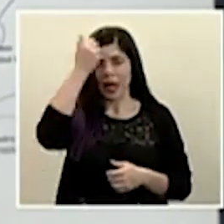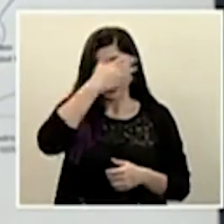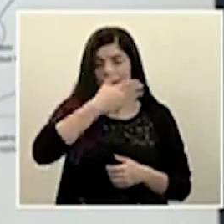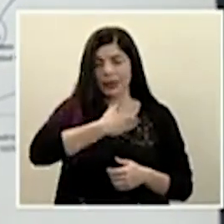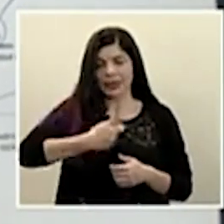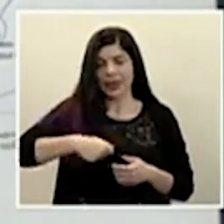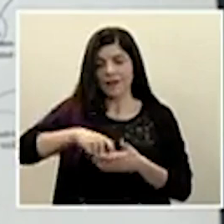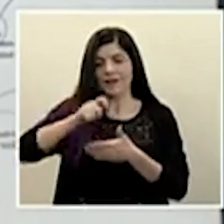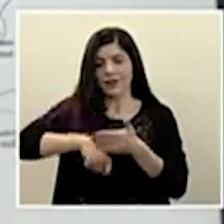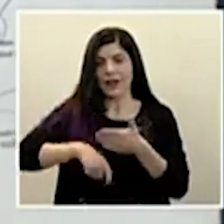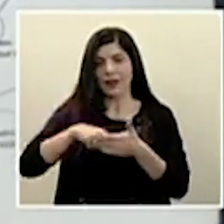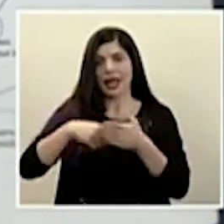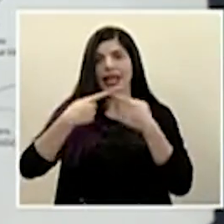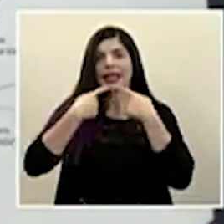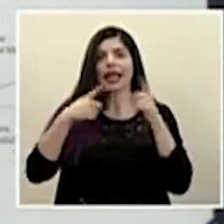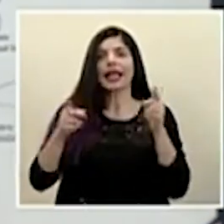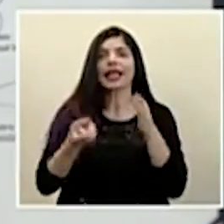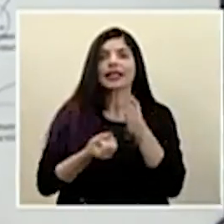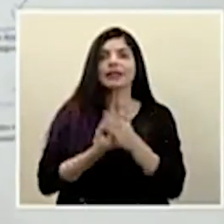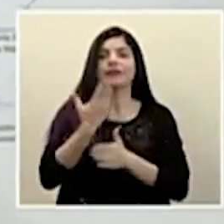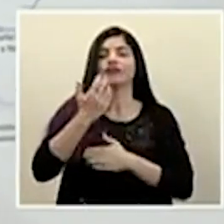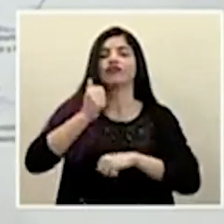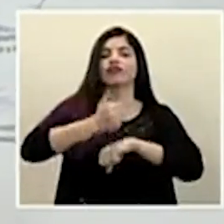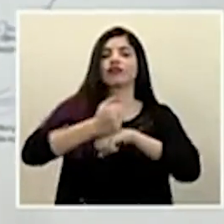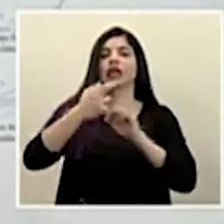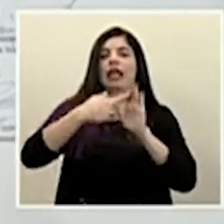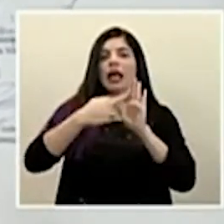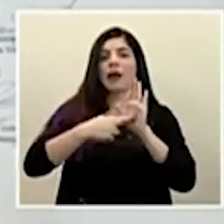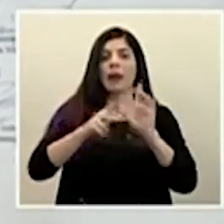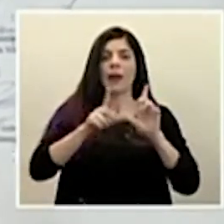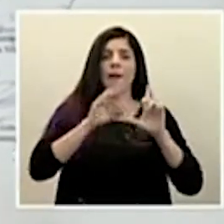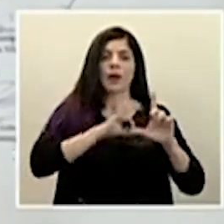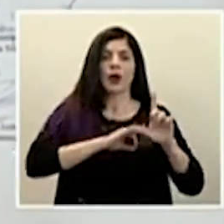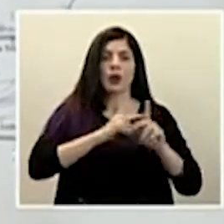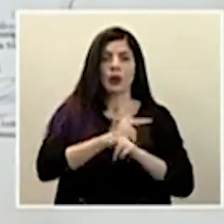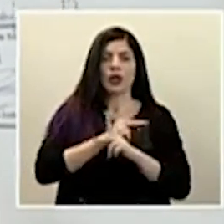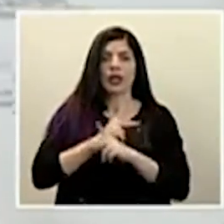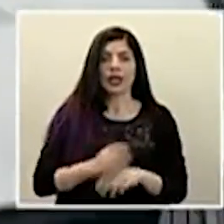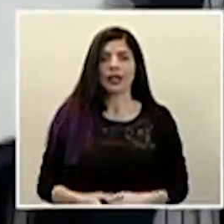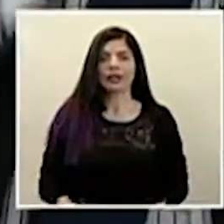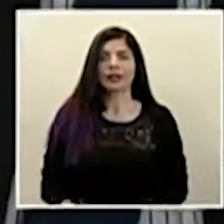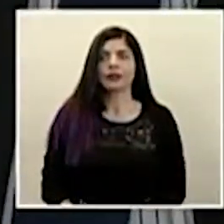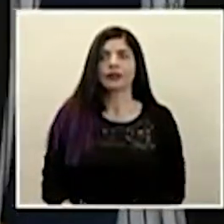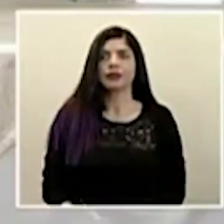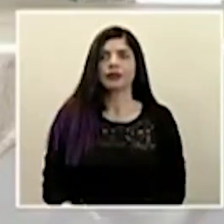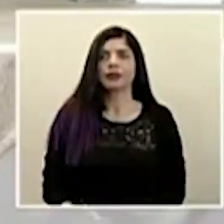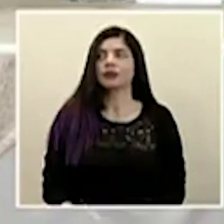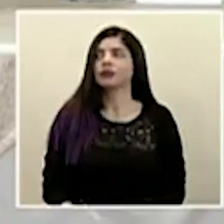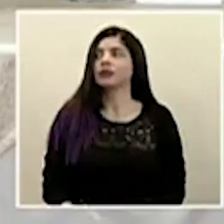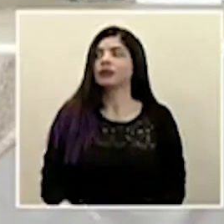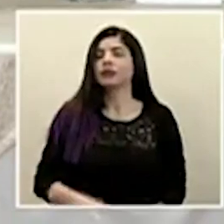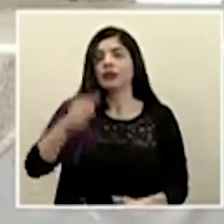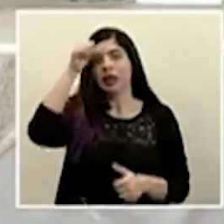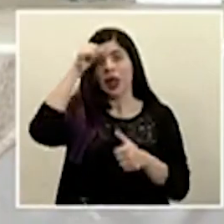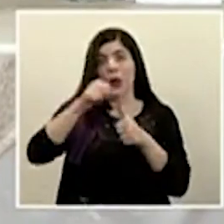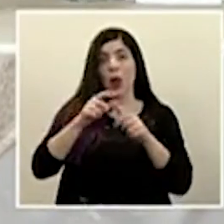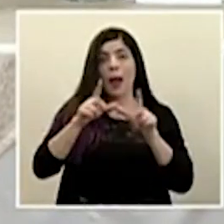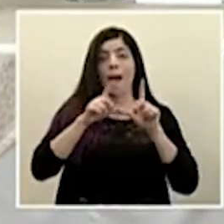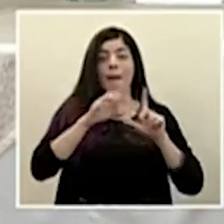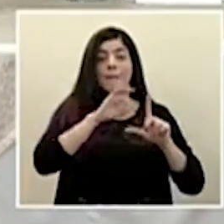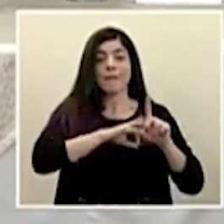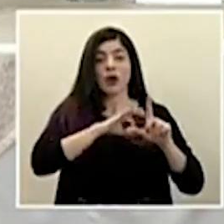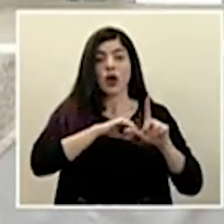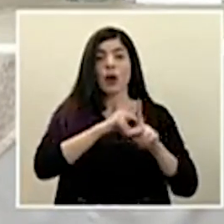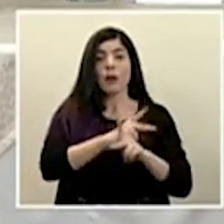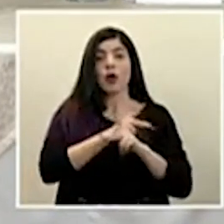del decreto de creación y reglamentación del bono proteger. Les recordamos que el bono proteger representa un